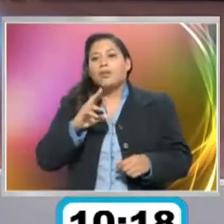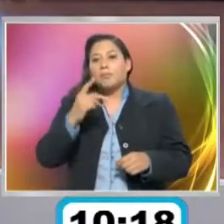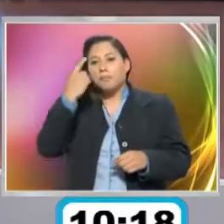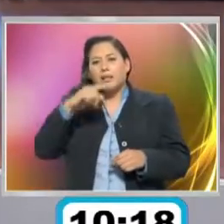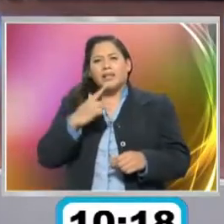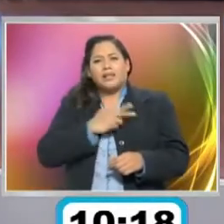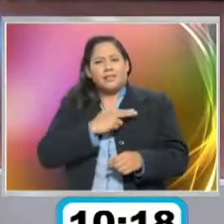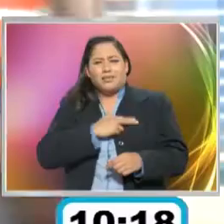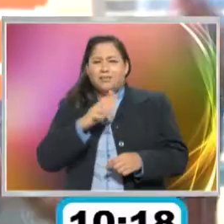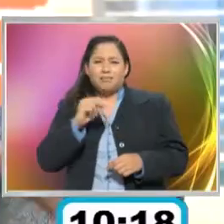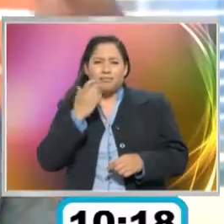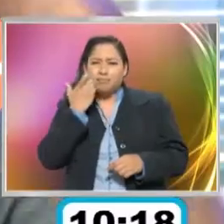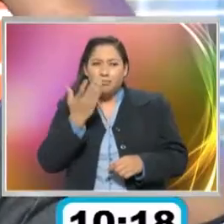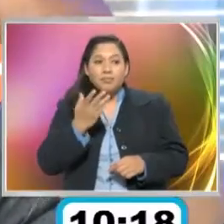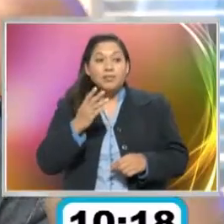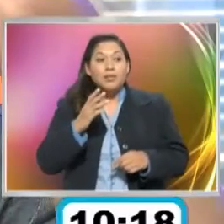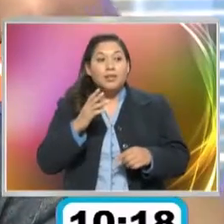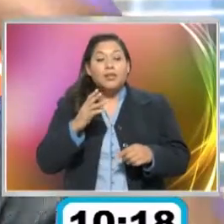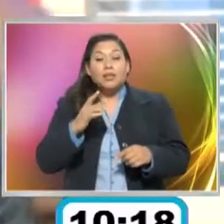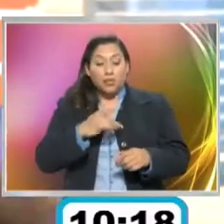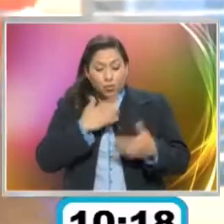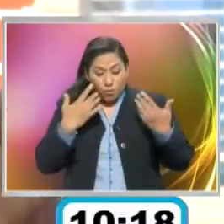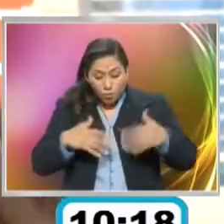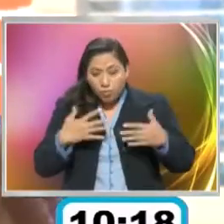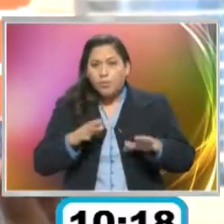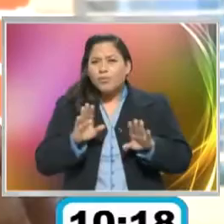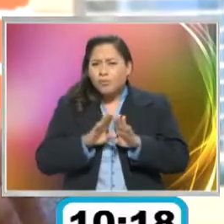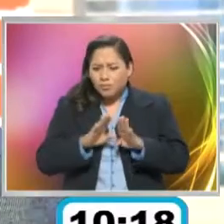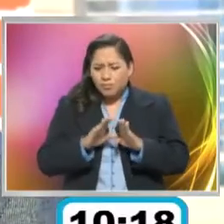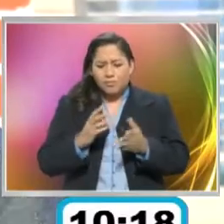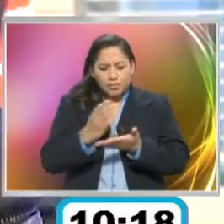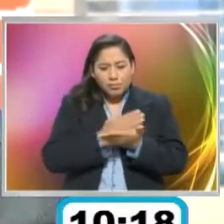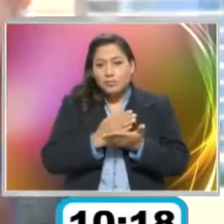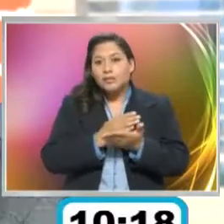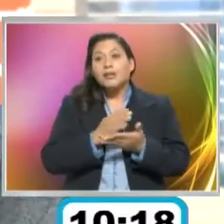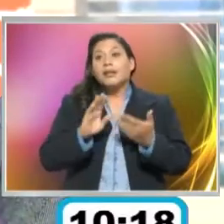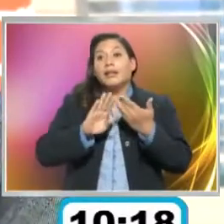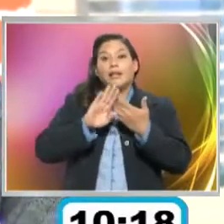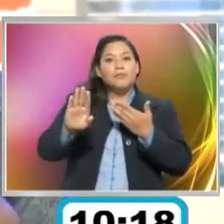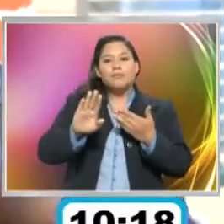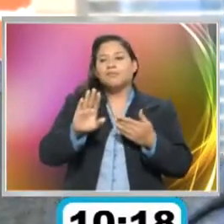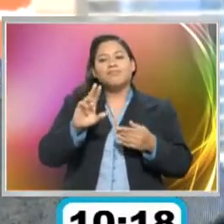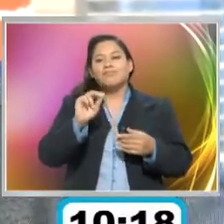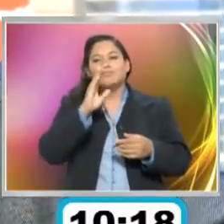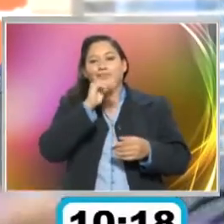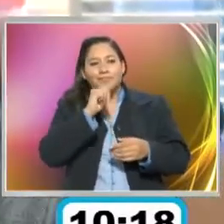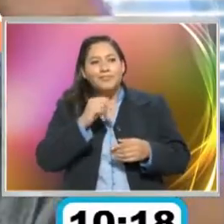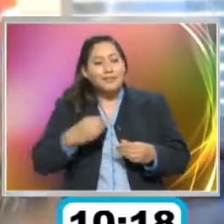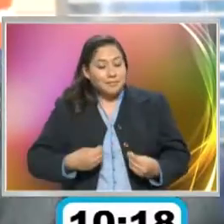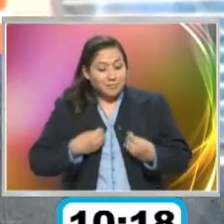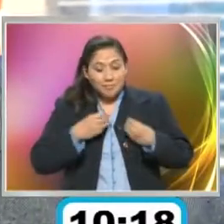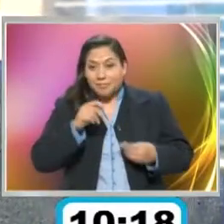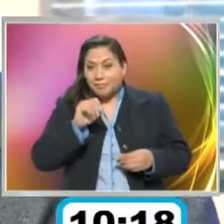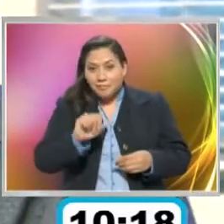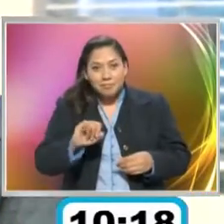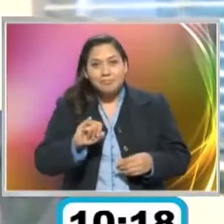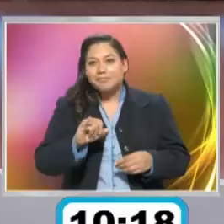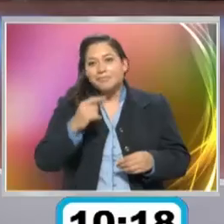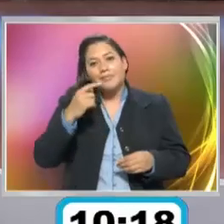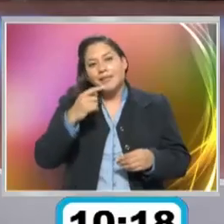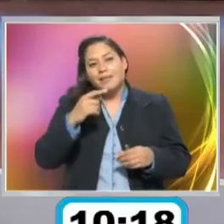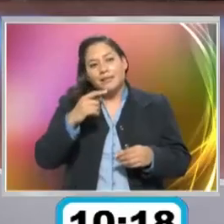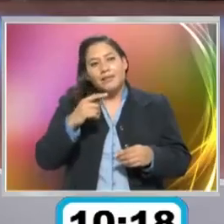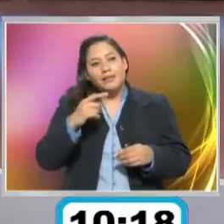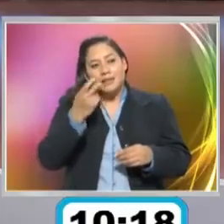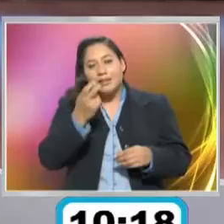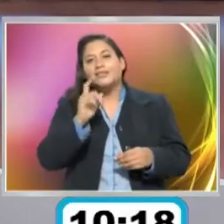gusta que lo lastimen y no sabemos cómo lidiar con el dolor, entonces tratamos de evitárnoslos, pero no, señores, venimos a la vida a vivirla y eso